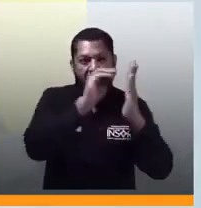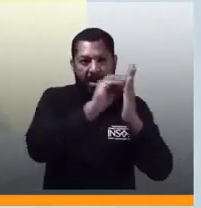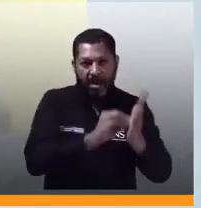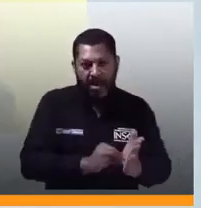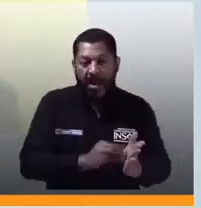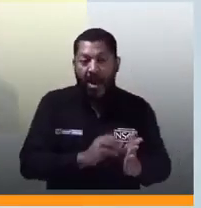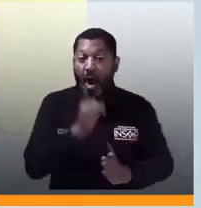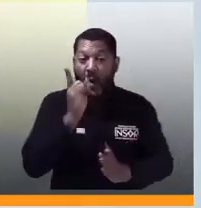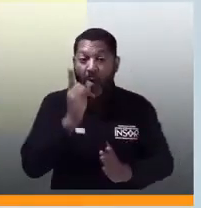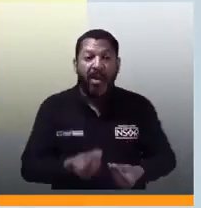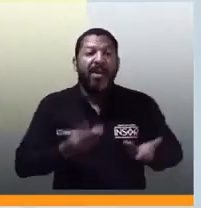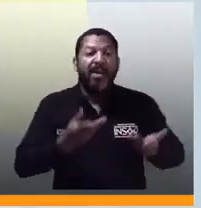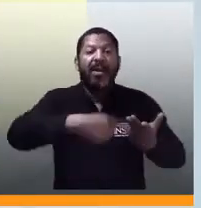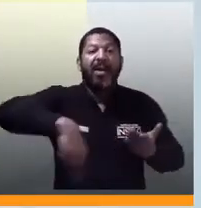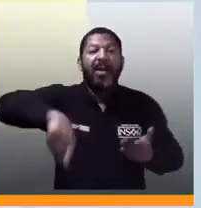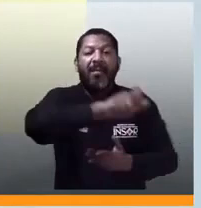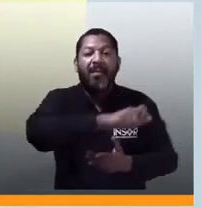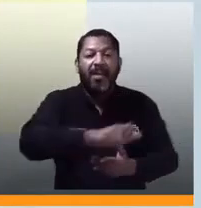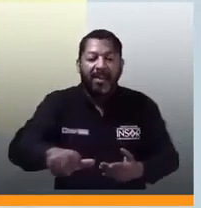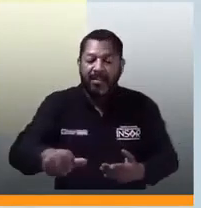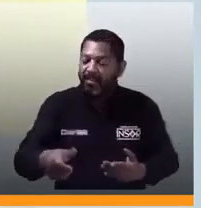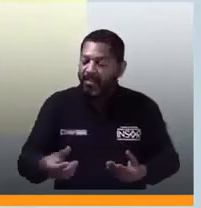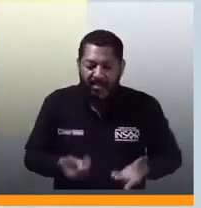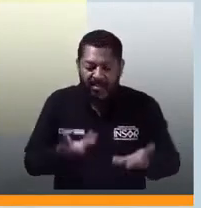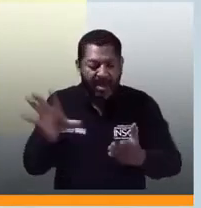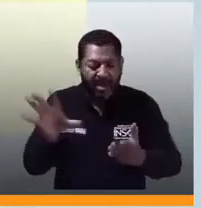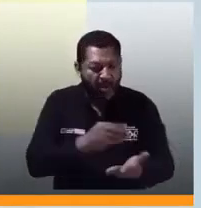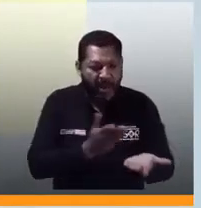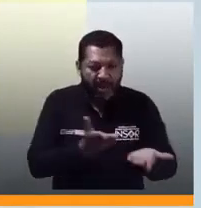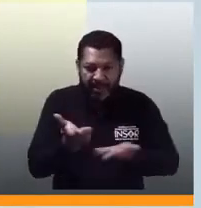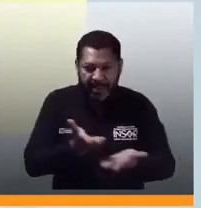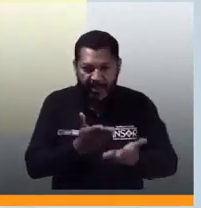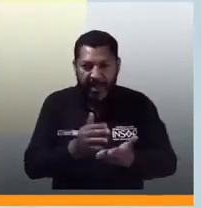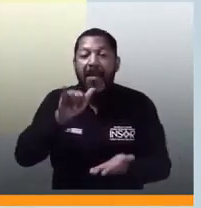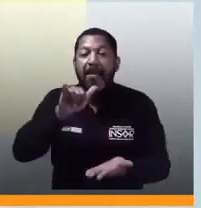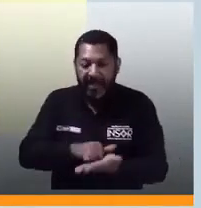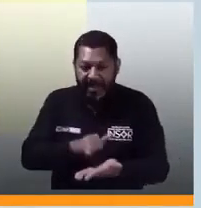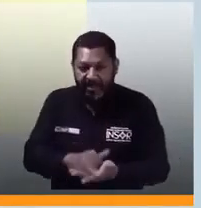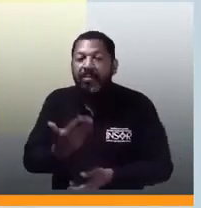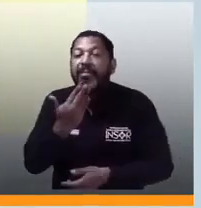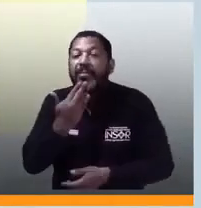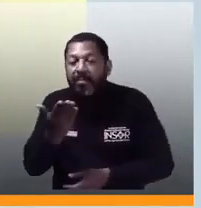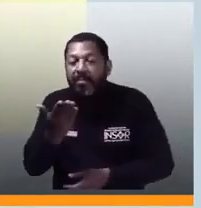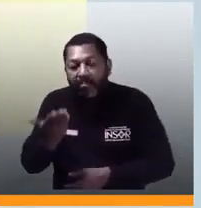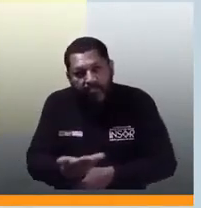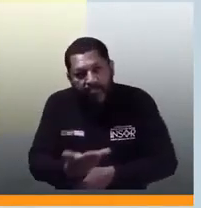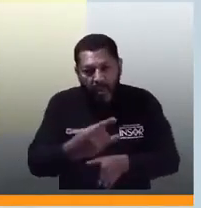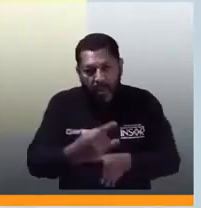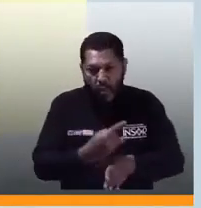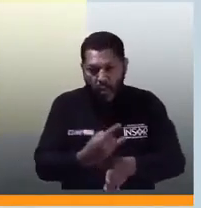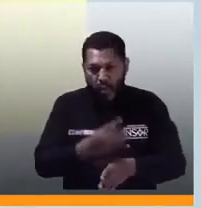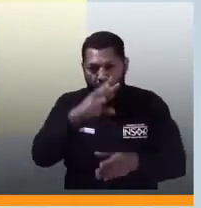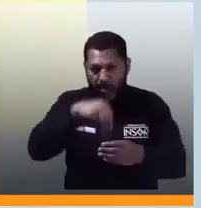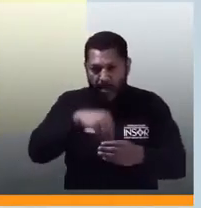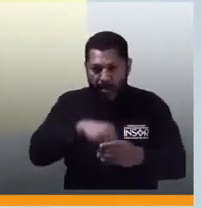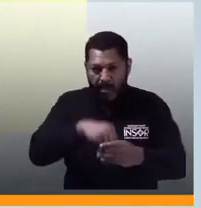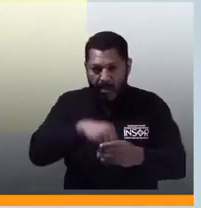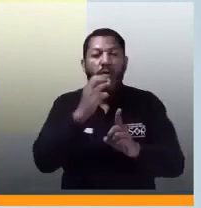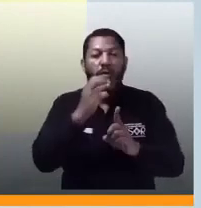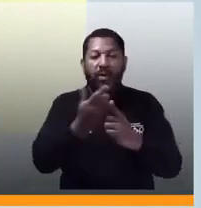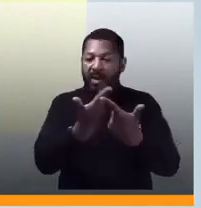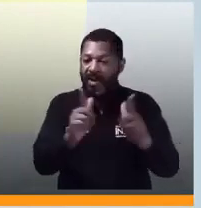ponerlos al servicio de toda la comunidad educativa con esas mismas licencias para que sea de libre uso, en la cultura